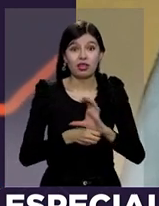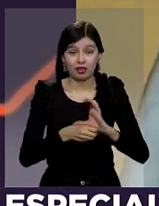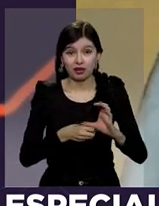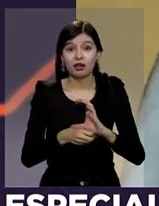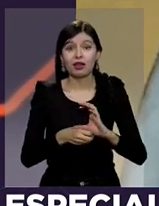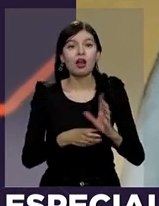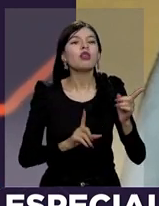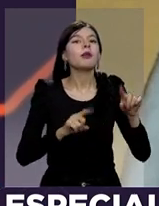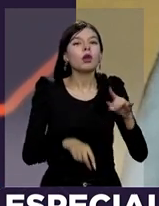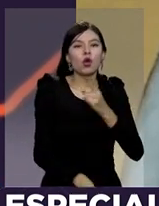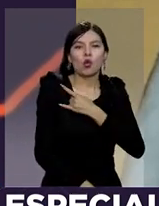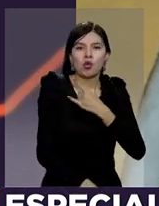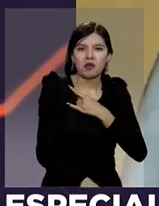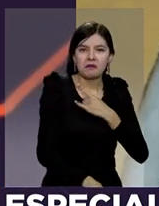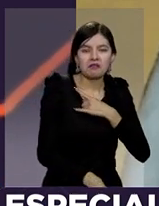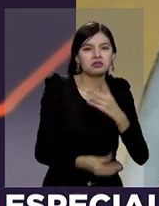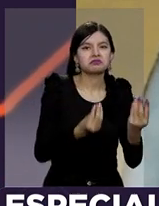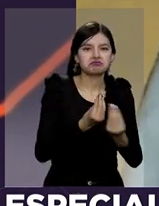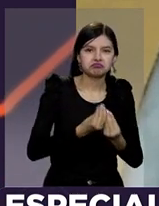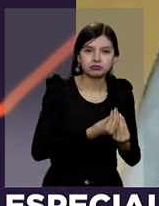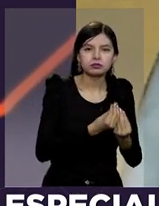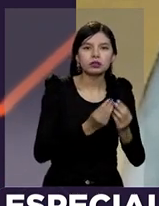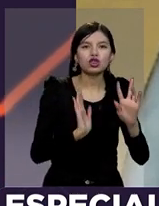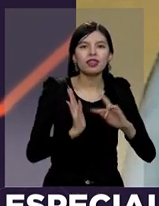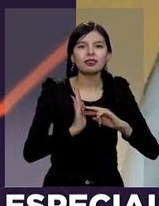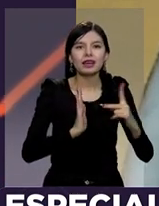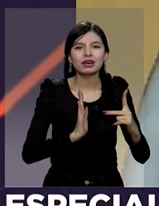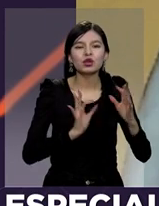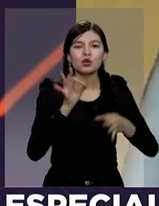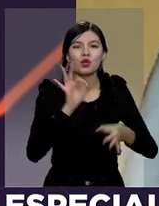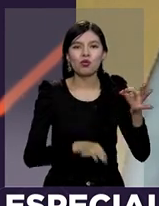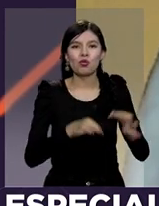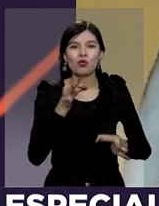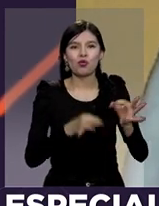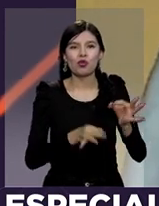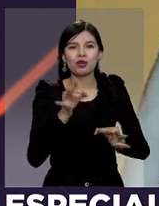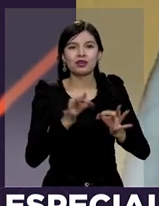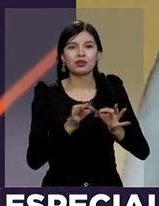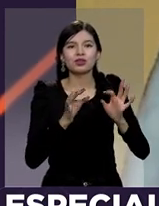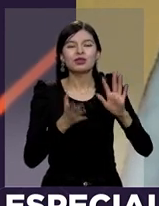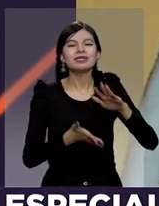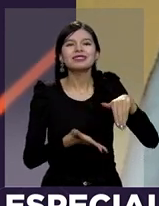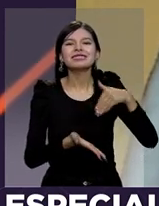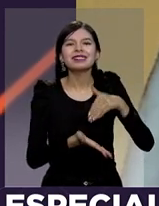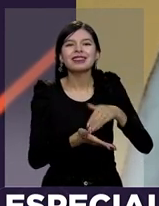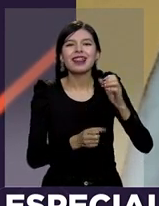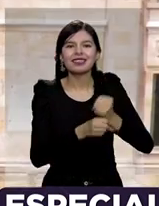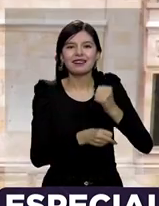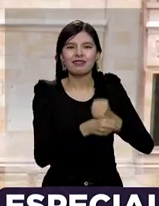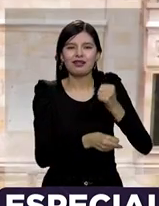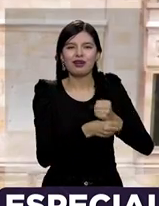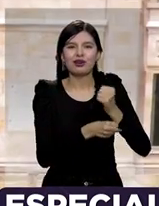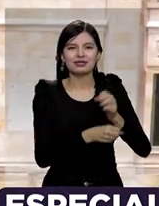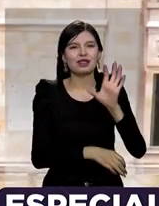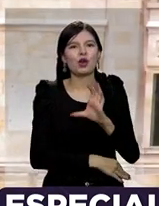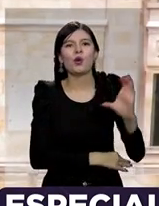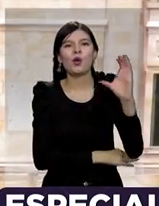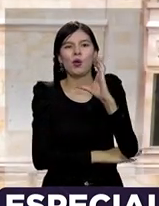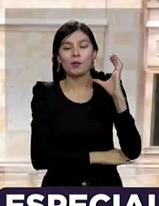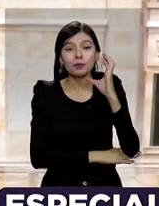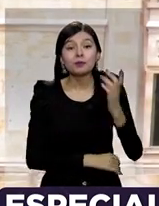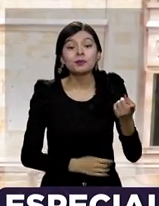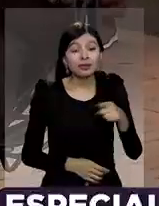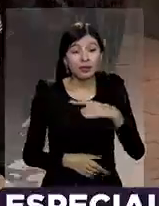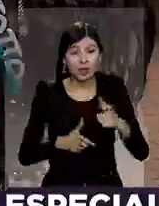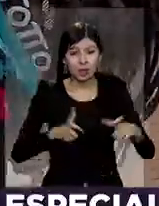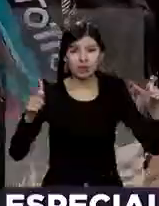algunas universidades y el equipo técnico jurídico de la Central Unitaria de Trabajadores de Colombia. Le dicen a los congresistas